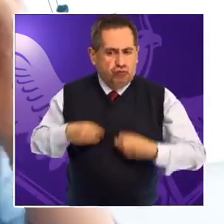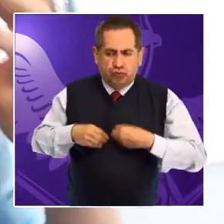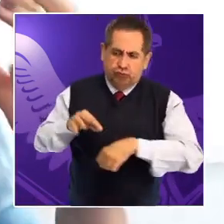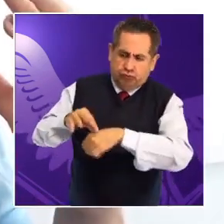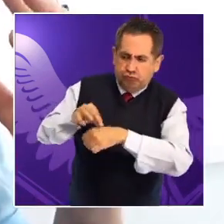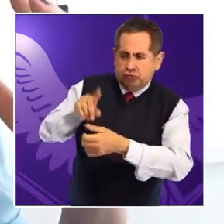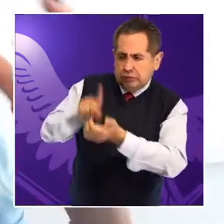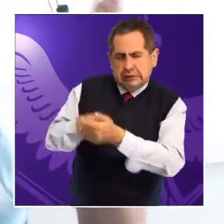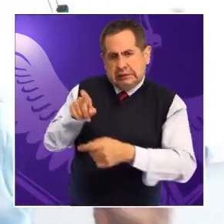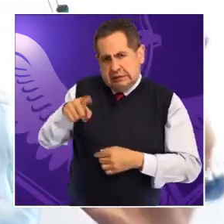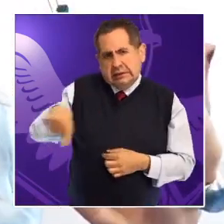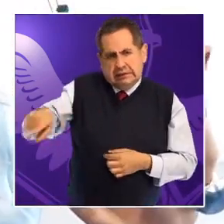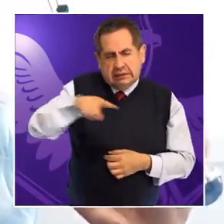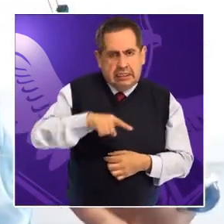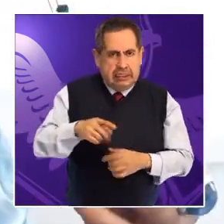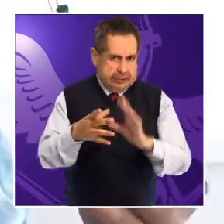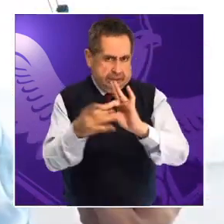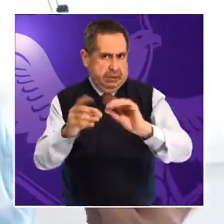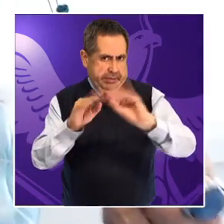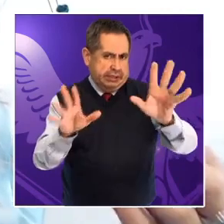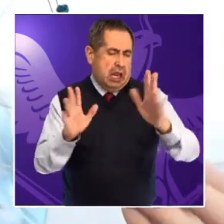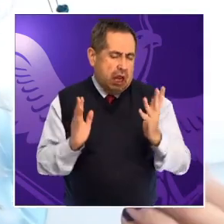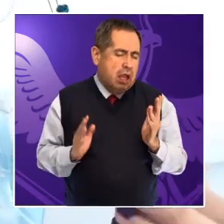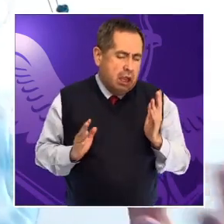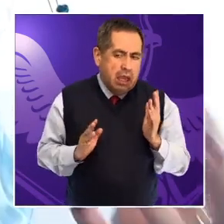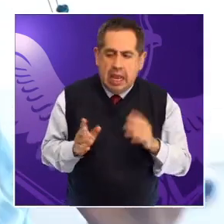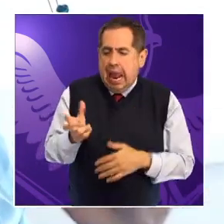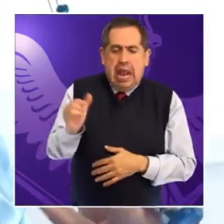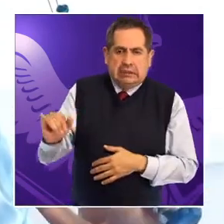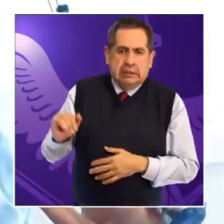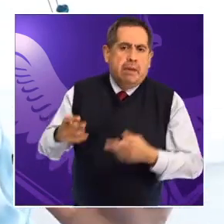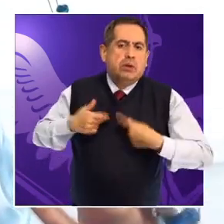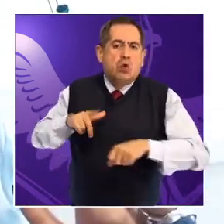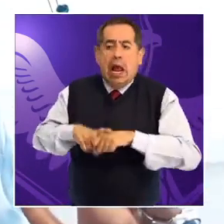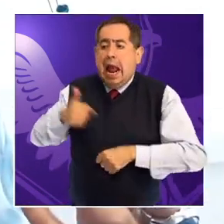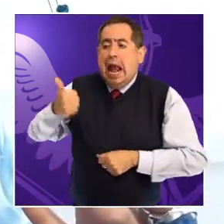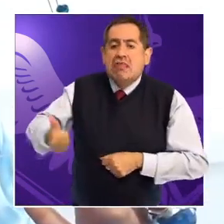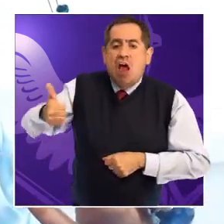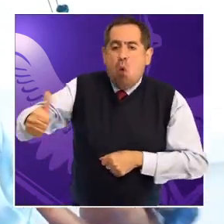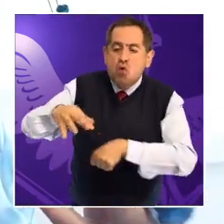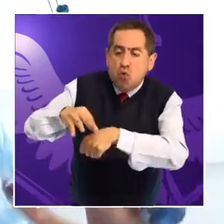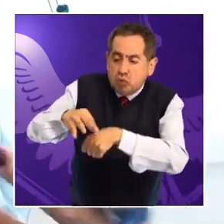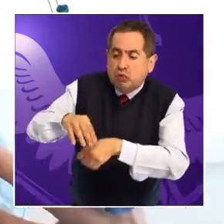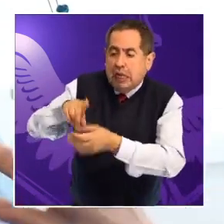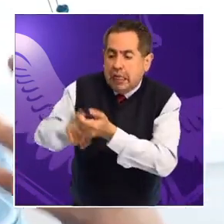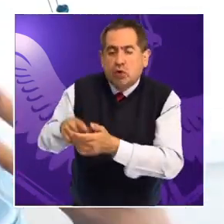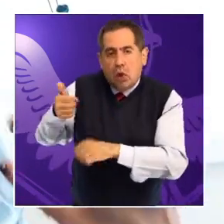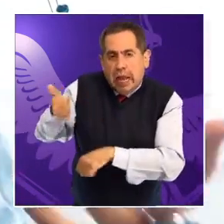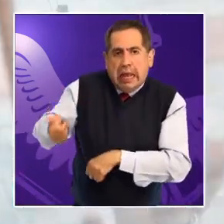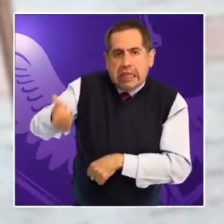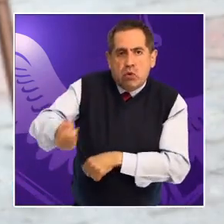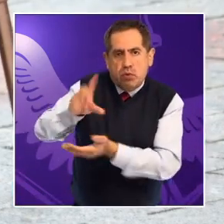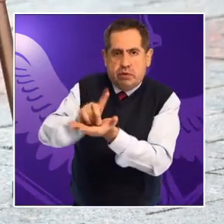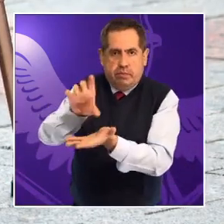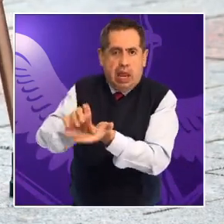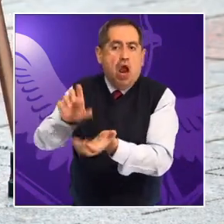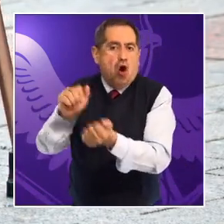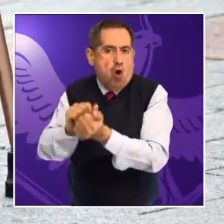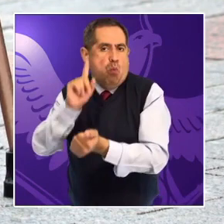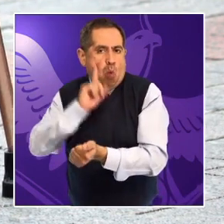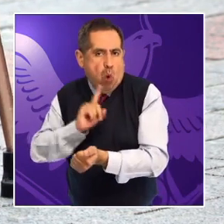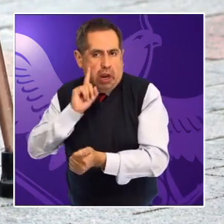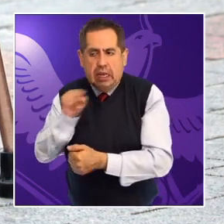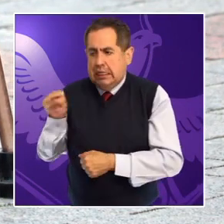lo que queremos dimensionar como lo personal, esa condición de la persona, en este caso de la mujer con